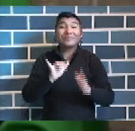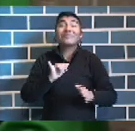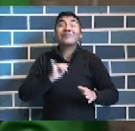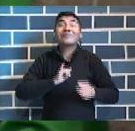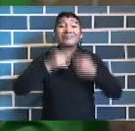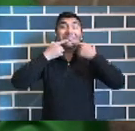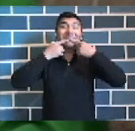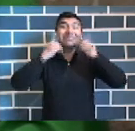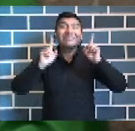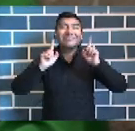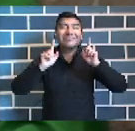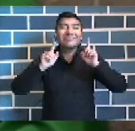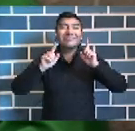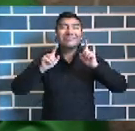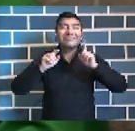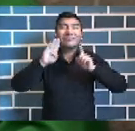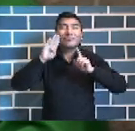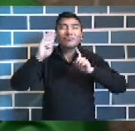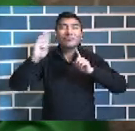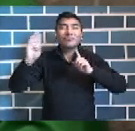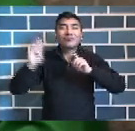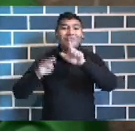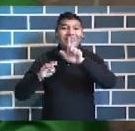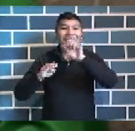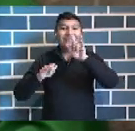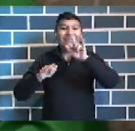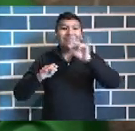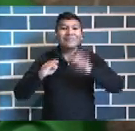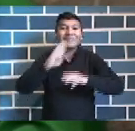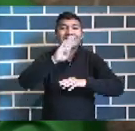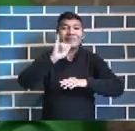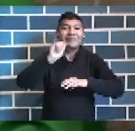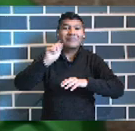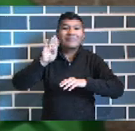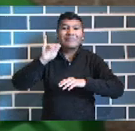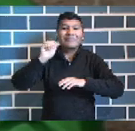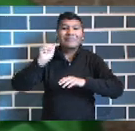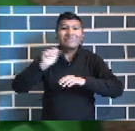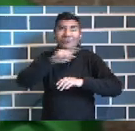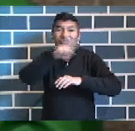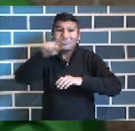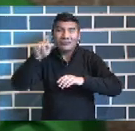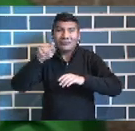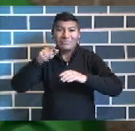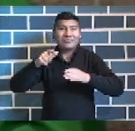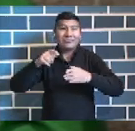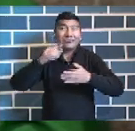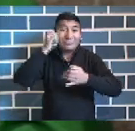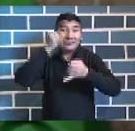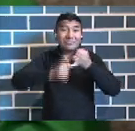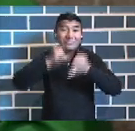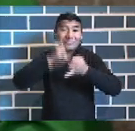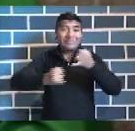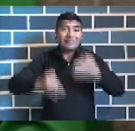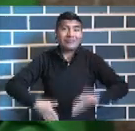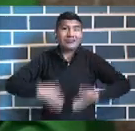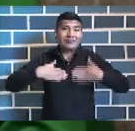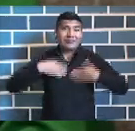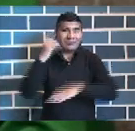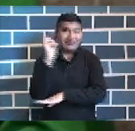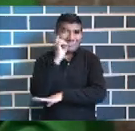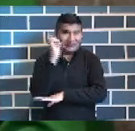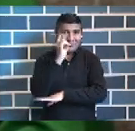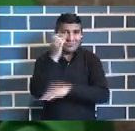a decir, bo, bo, bo, li, li, li, via, via, via, y ustedes todos responden al final, Viva